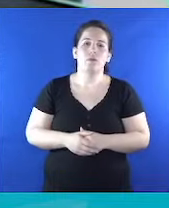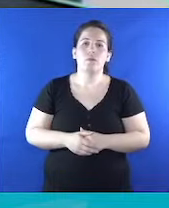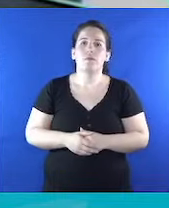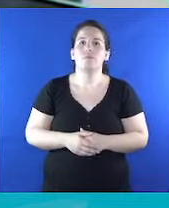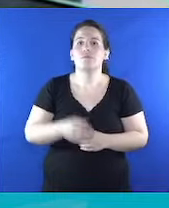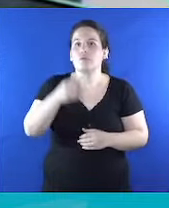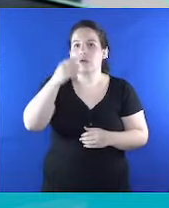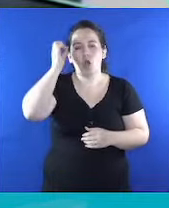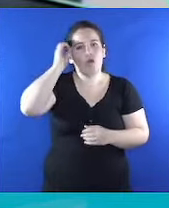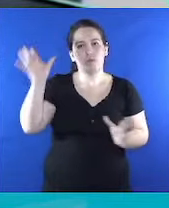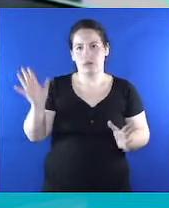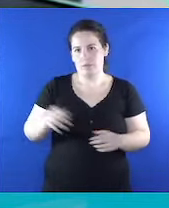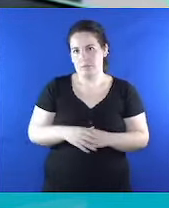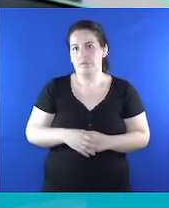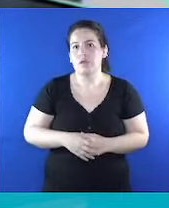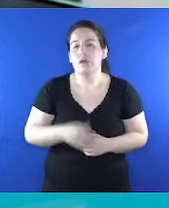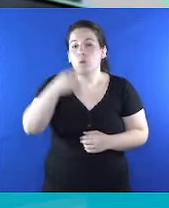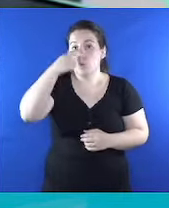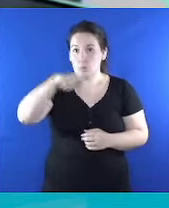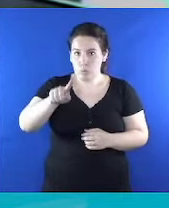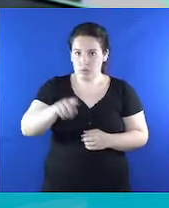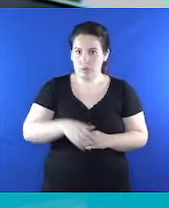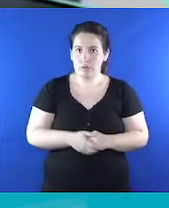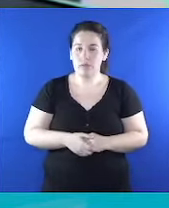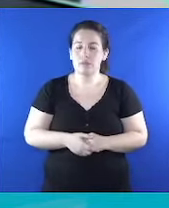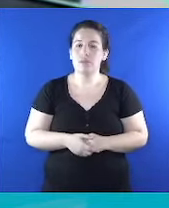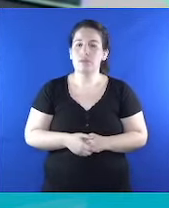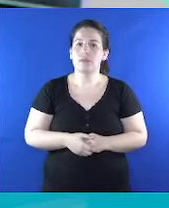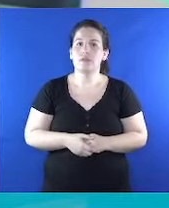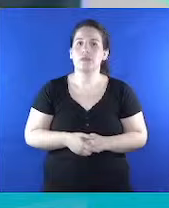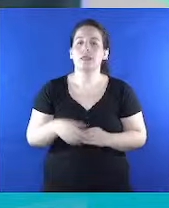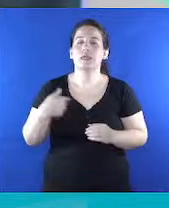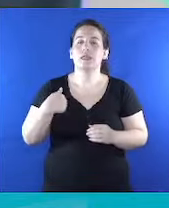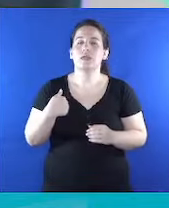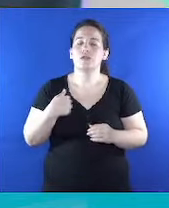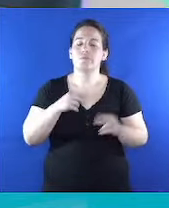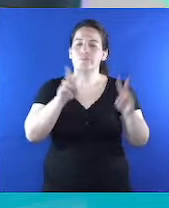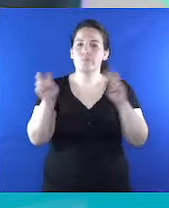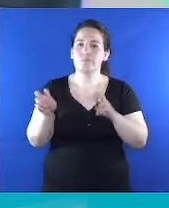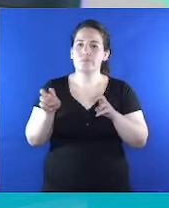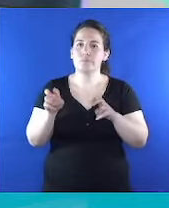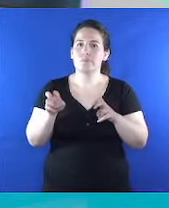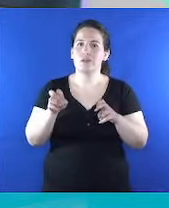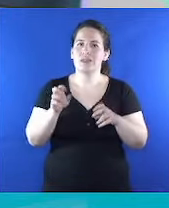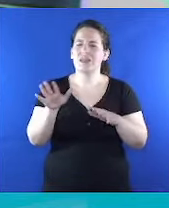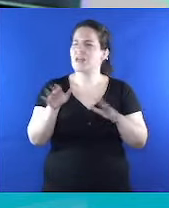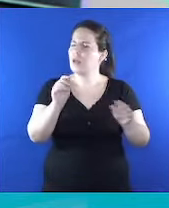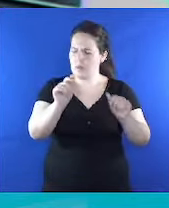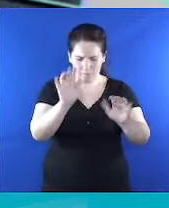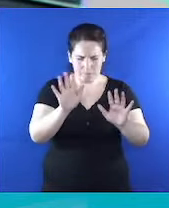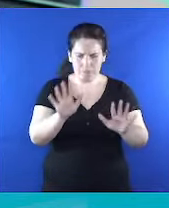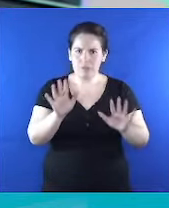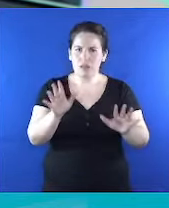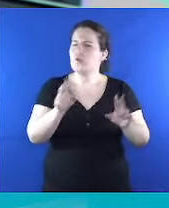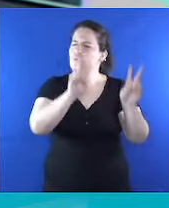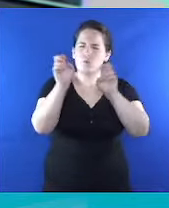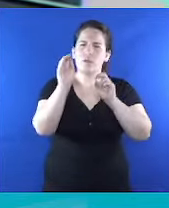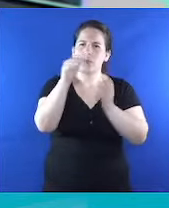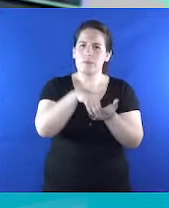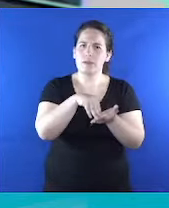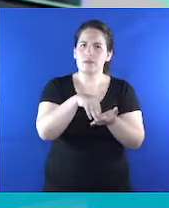y por último Y por último quiero detenerme en la convocatoria que hay Ah Quiero plantear un tema